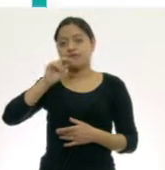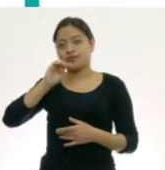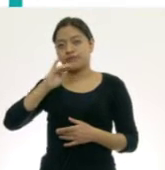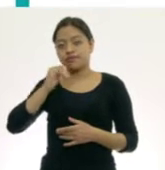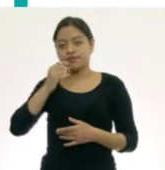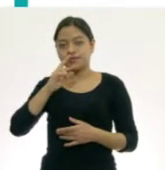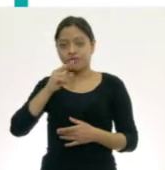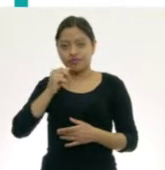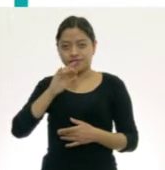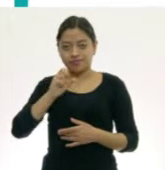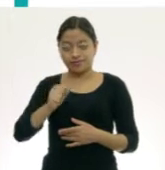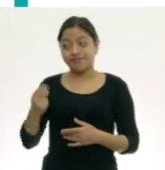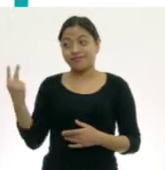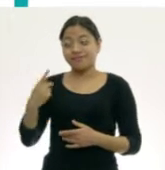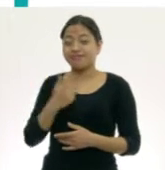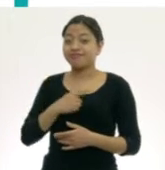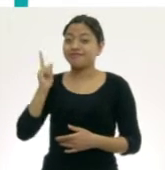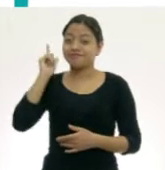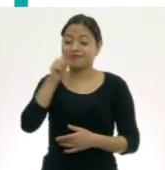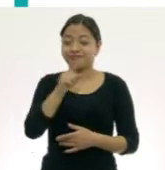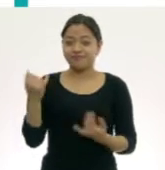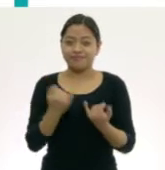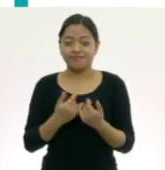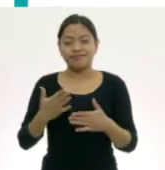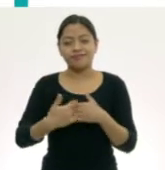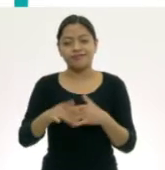maestra Gaby y yo. A continuación, historia.